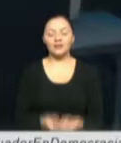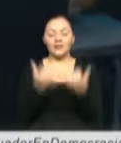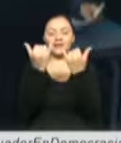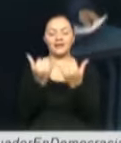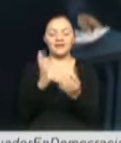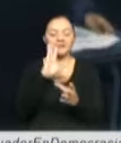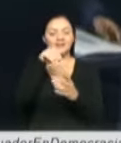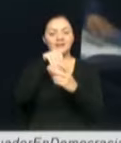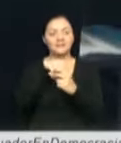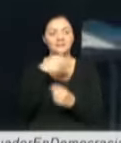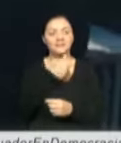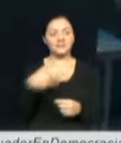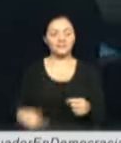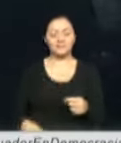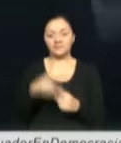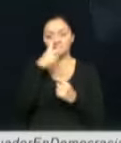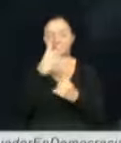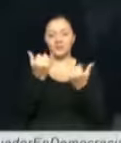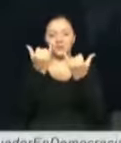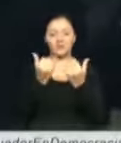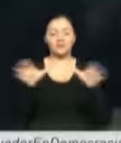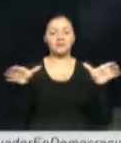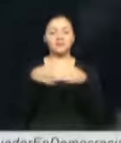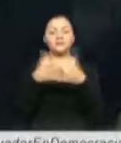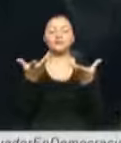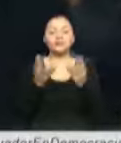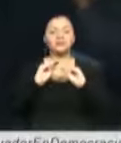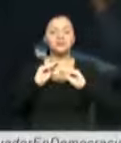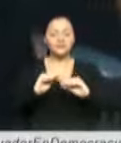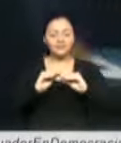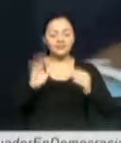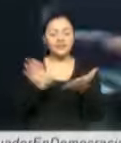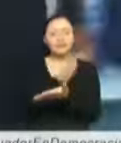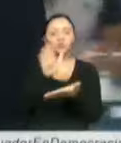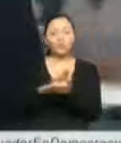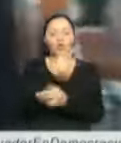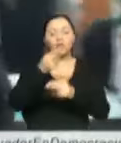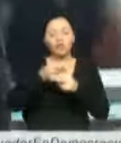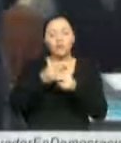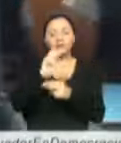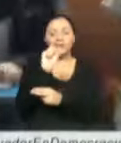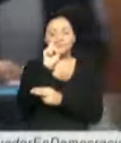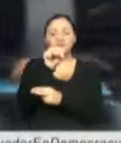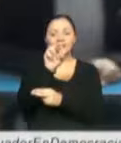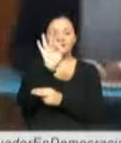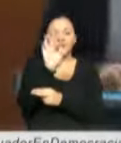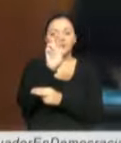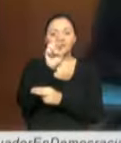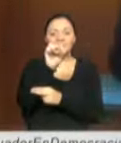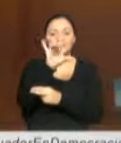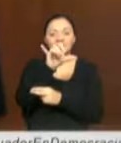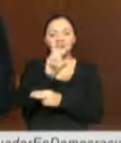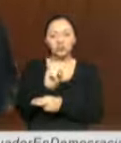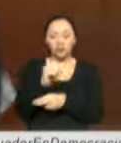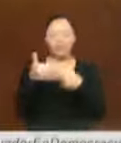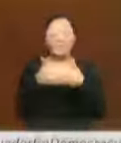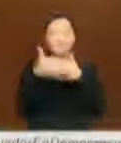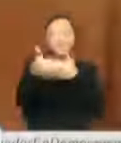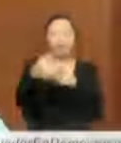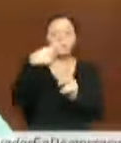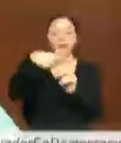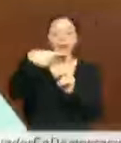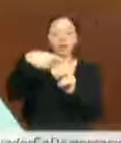Efectivamente, es lo que está pasando en este momento en la unidad educativa San Francisco, al norte de Quito, haciendo efectivo